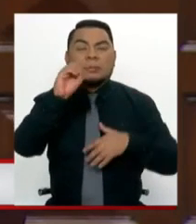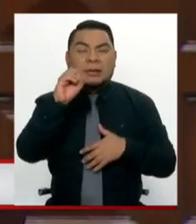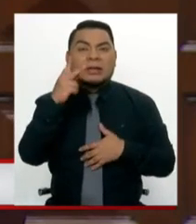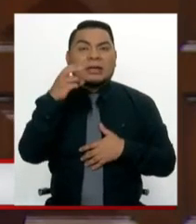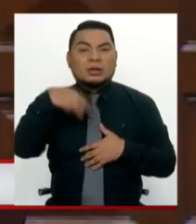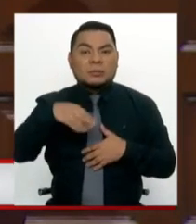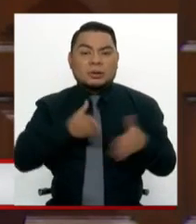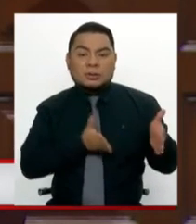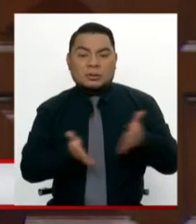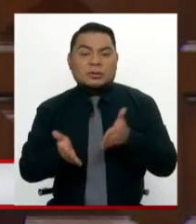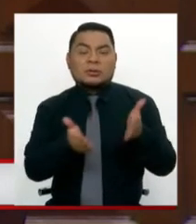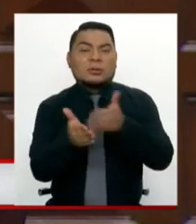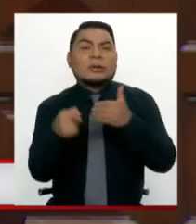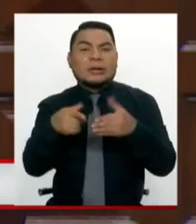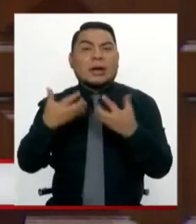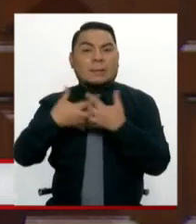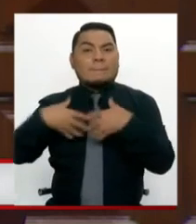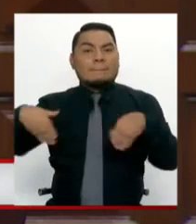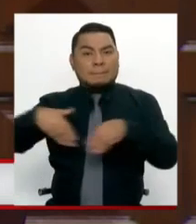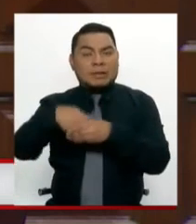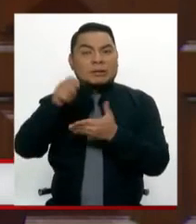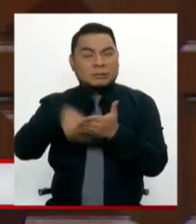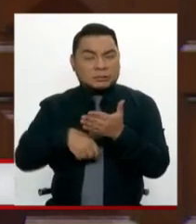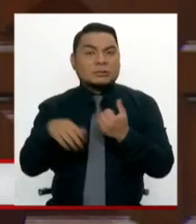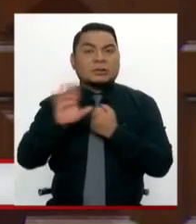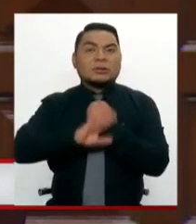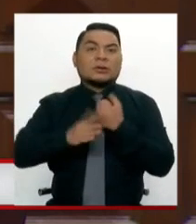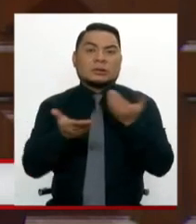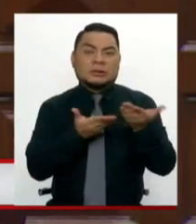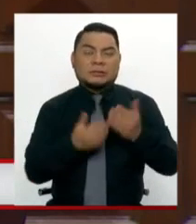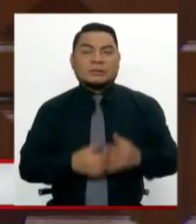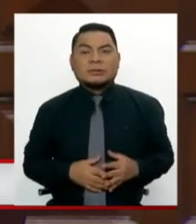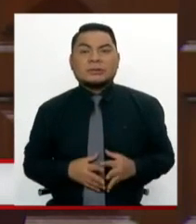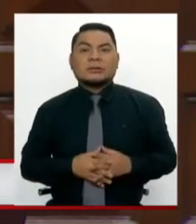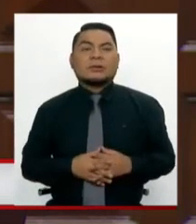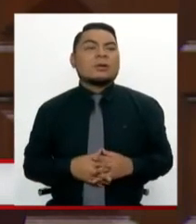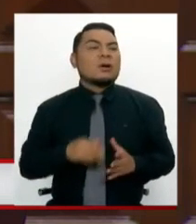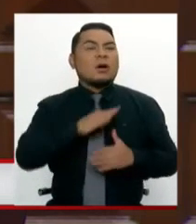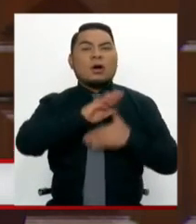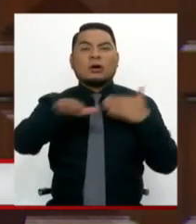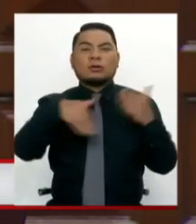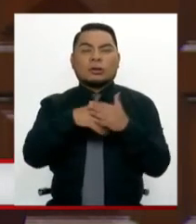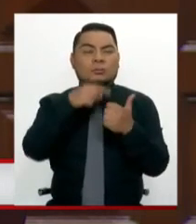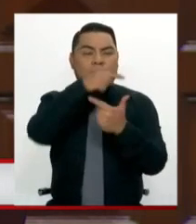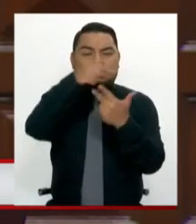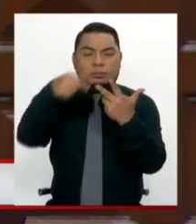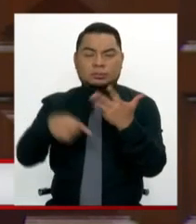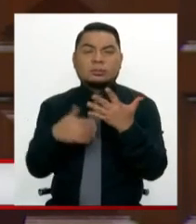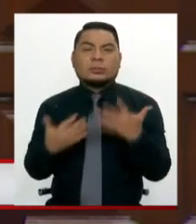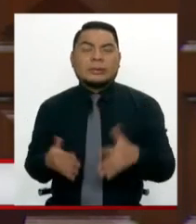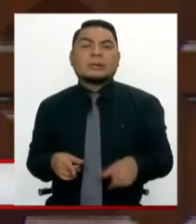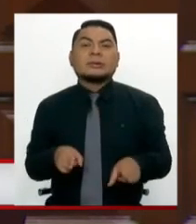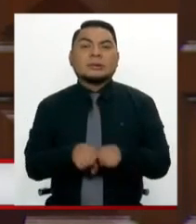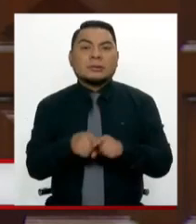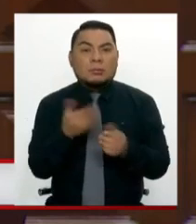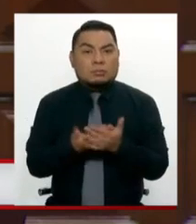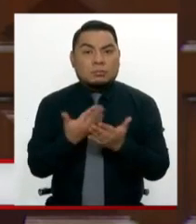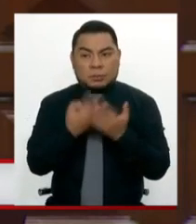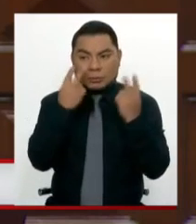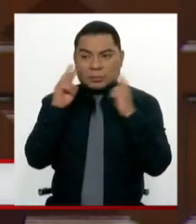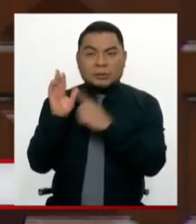kilómetros de carreteras concesionadas con conservación por niveles de servicio. Todo esto puede compararse y